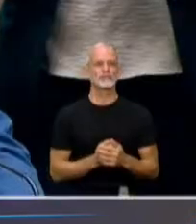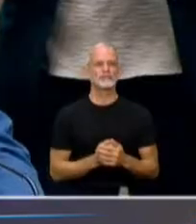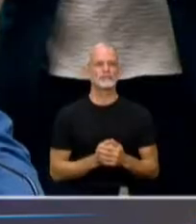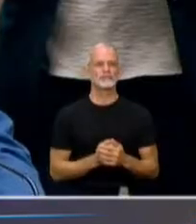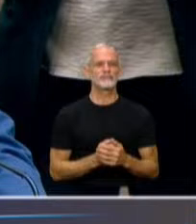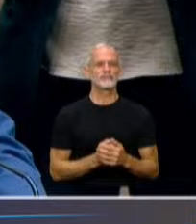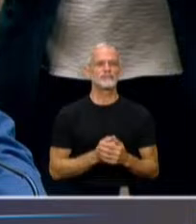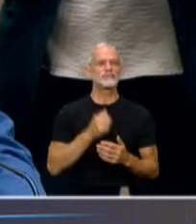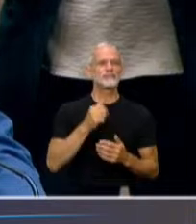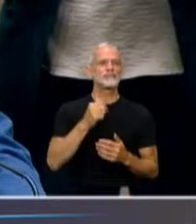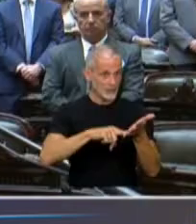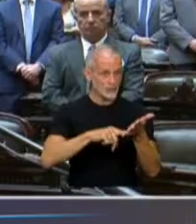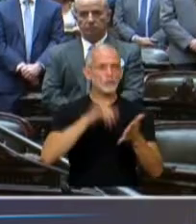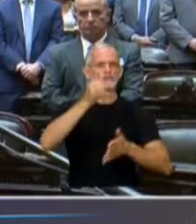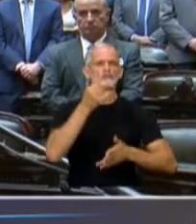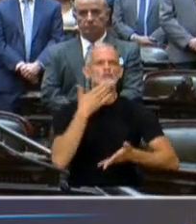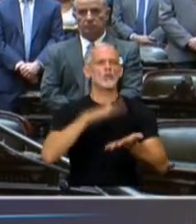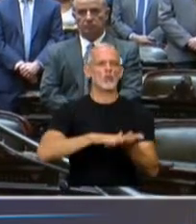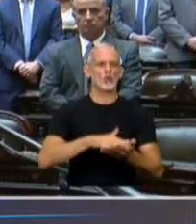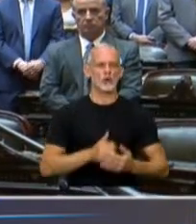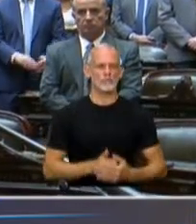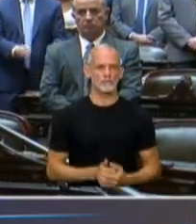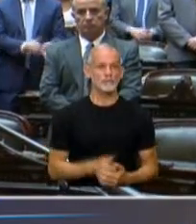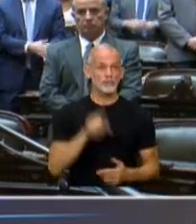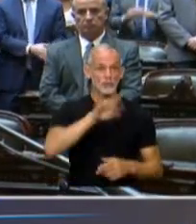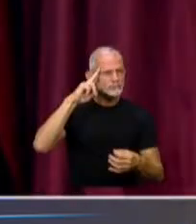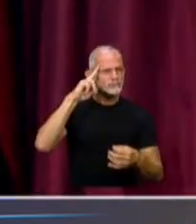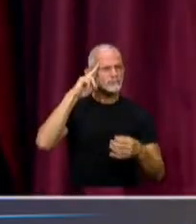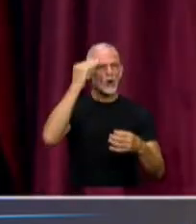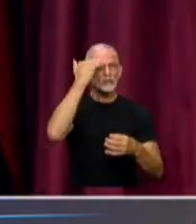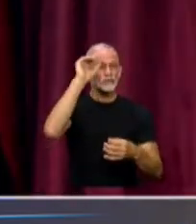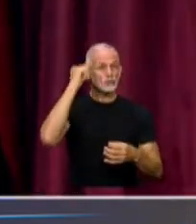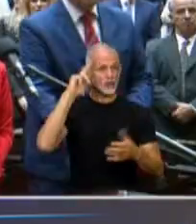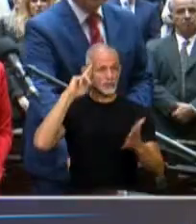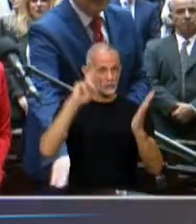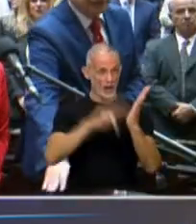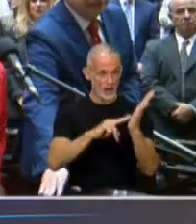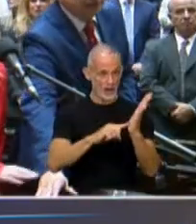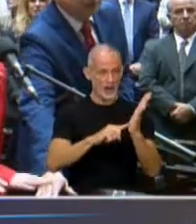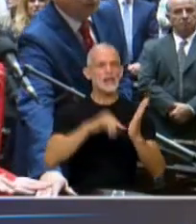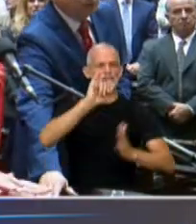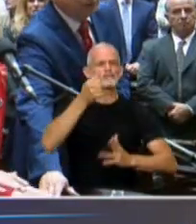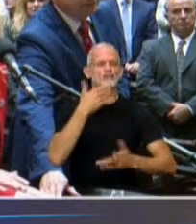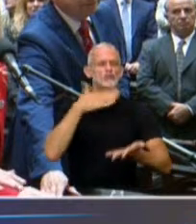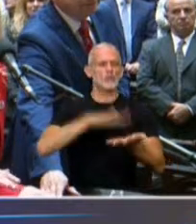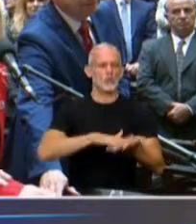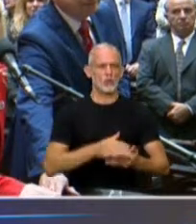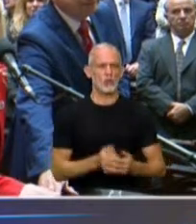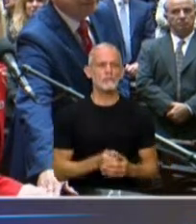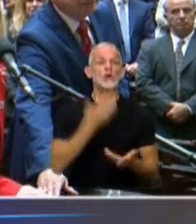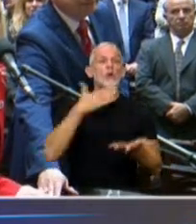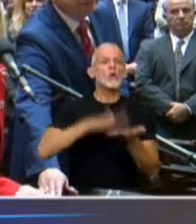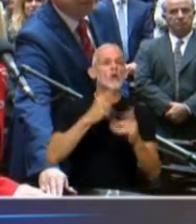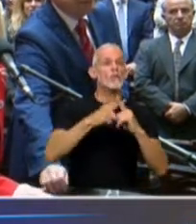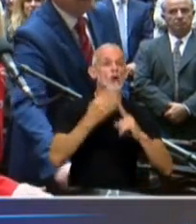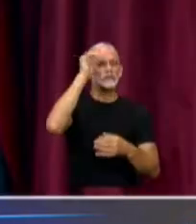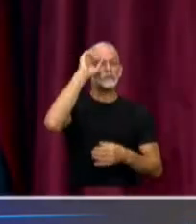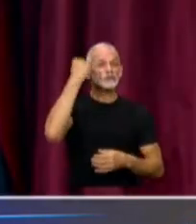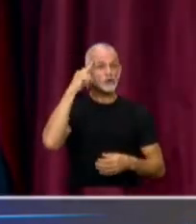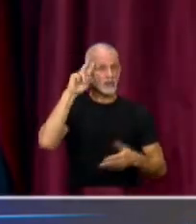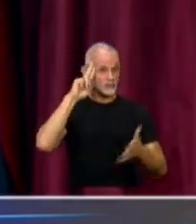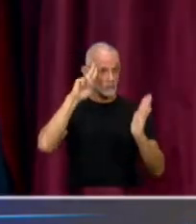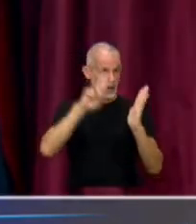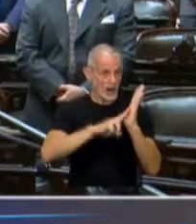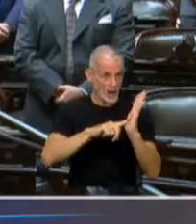figuras claves que van a ser determinantes a la hora no solamente de explicar lo que están preparando, sino también defenderlos para